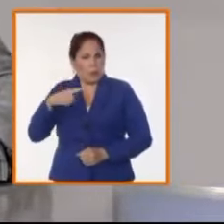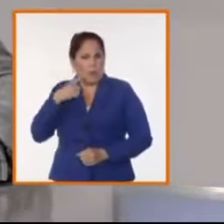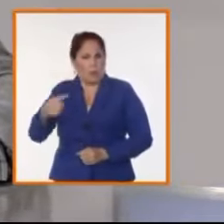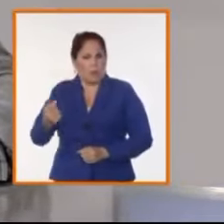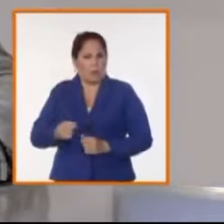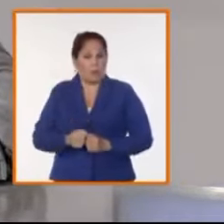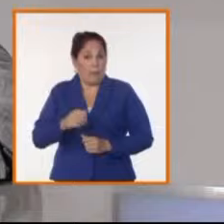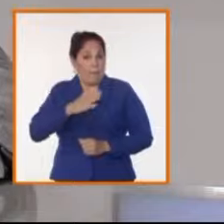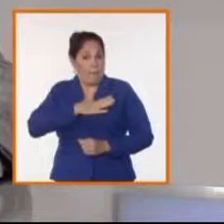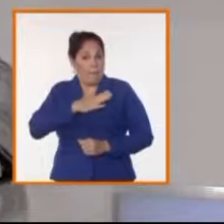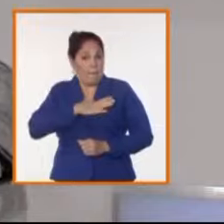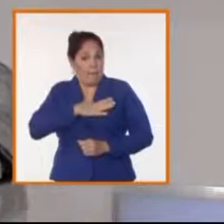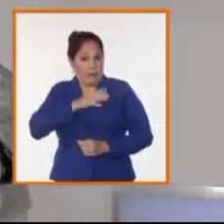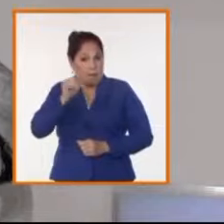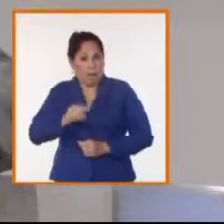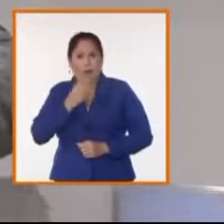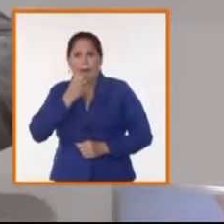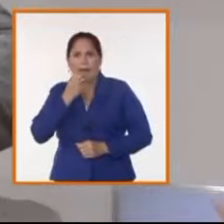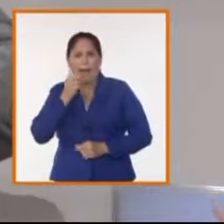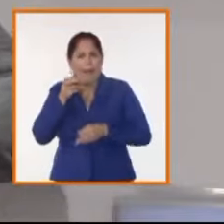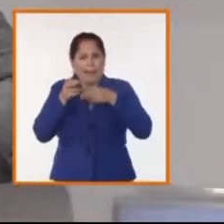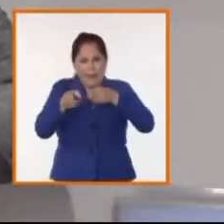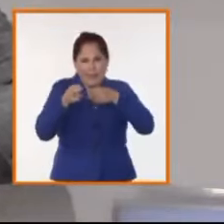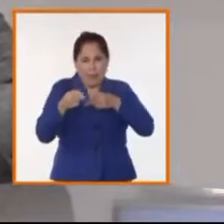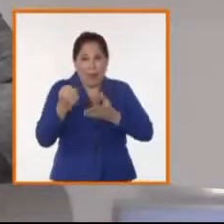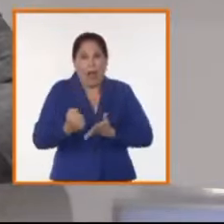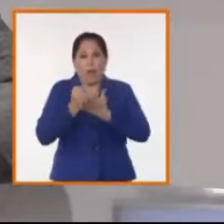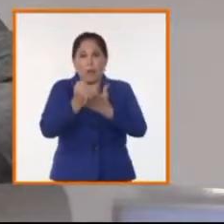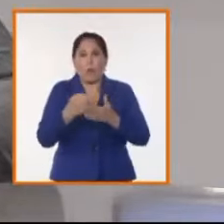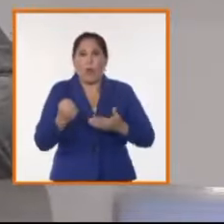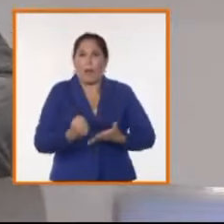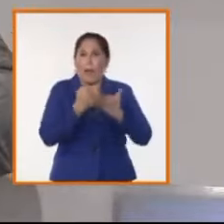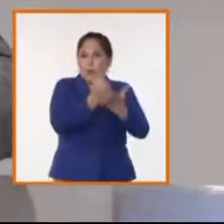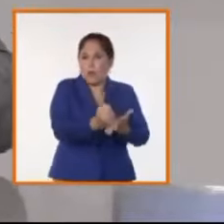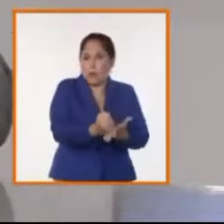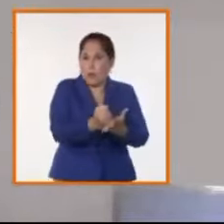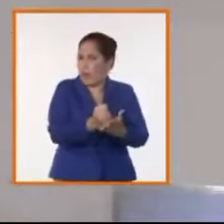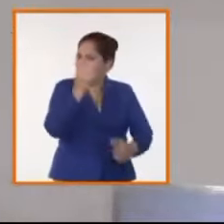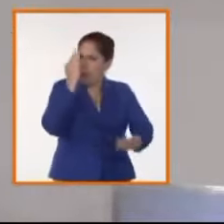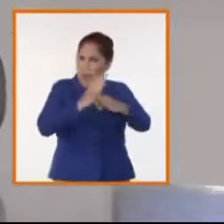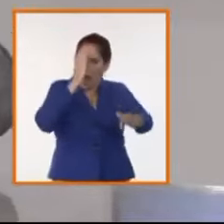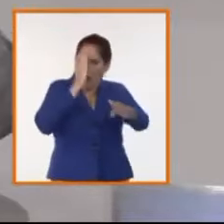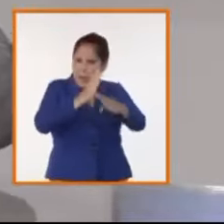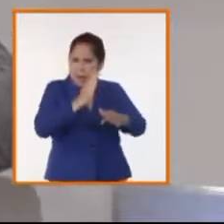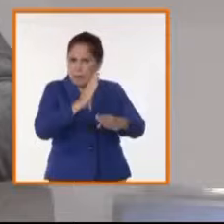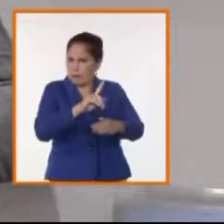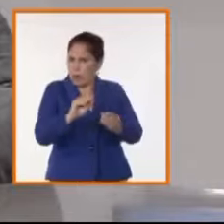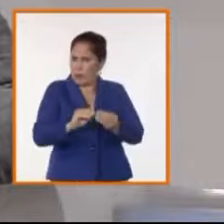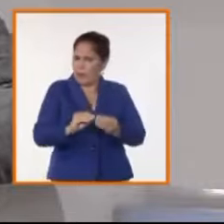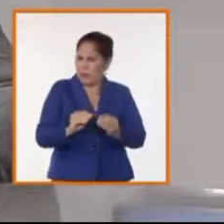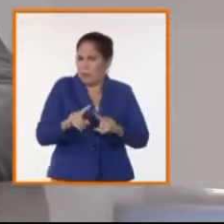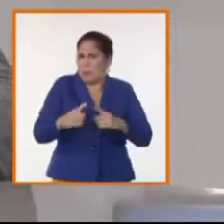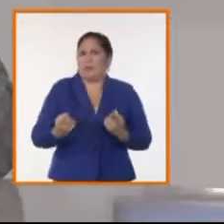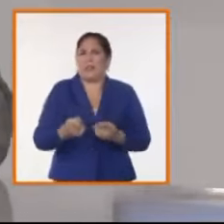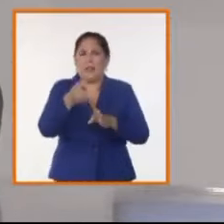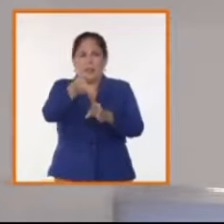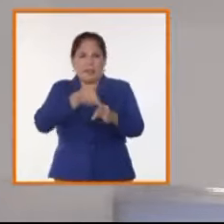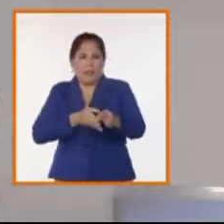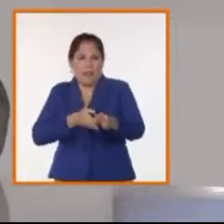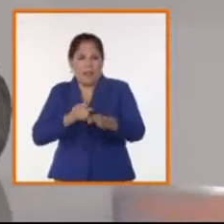ejemplo los propios colonos israelíes destruyendo ayuda humanitaria por ejemplo para personas para mujeres para niños Exacto en la franja de